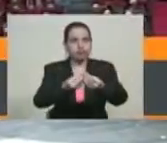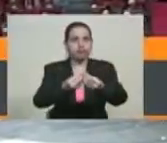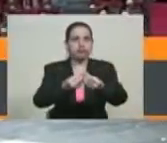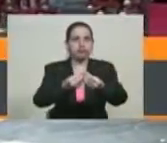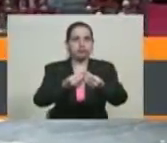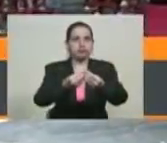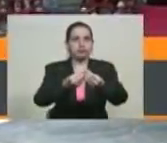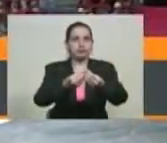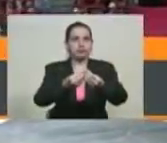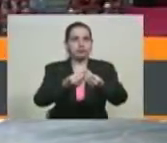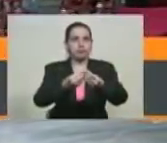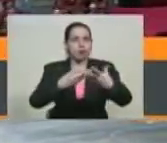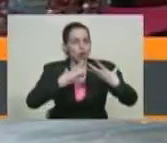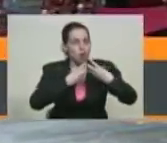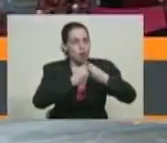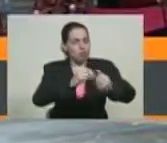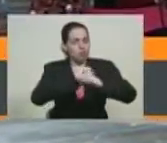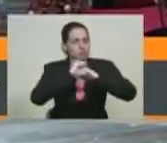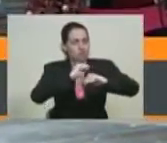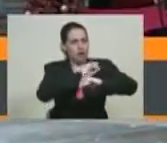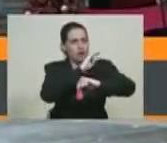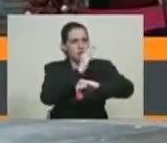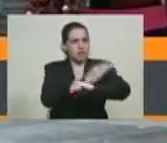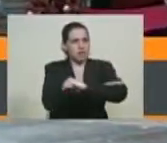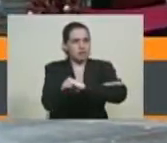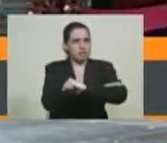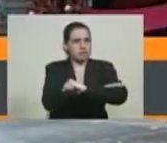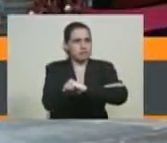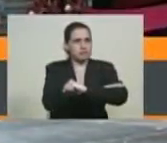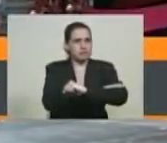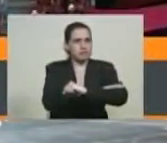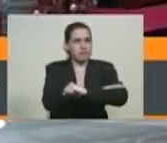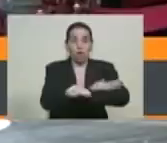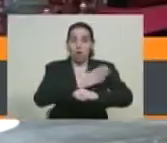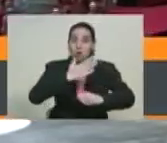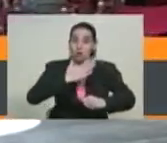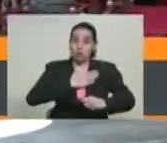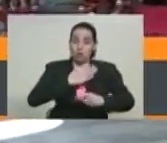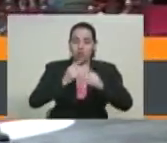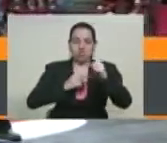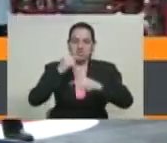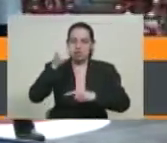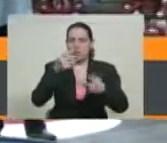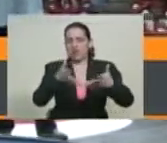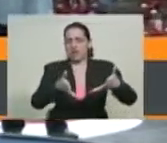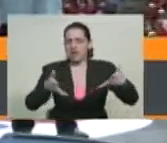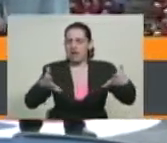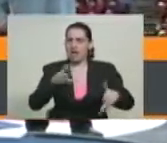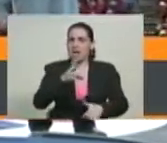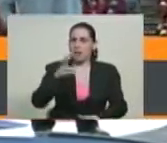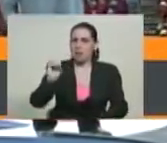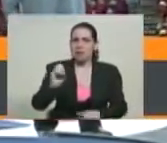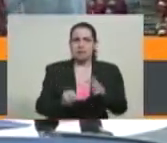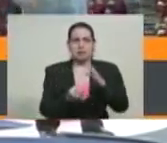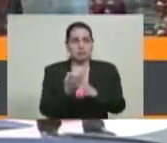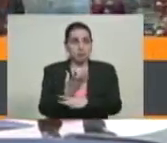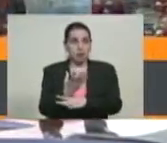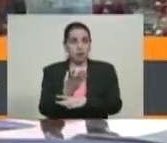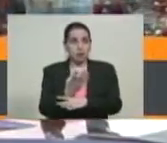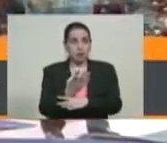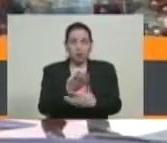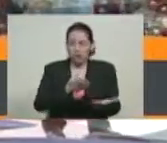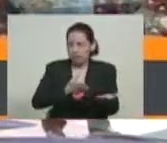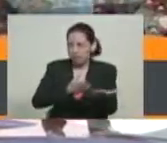me acompañen con mucha fuerza. Yo voy a emprender, después de la victoria del 20 de mayo, una